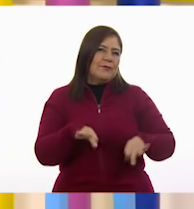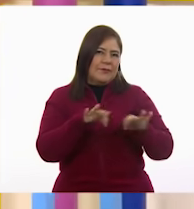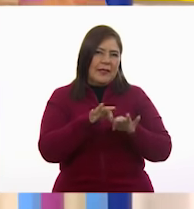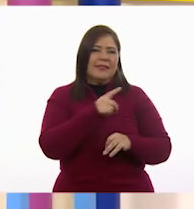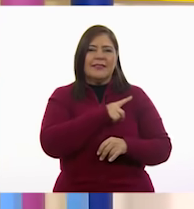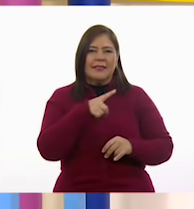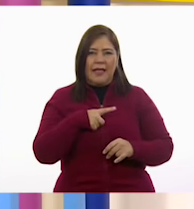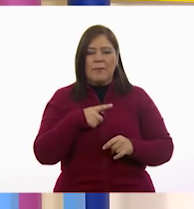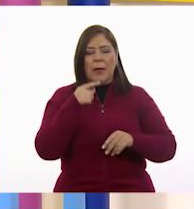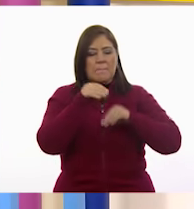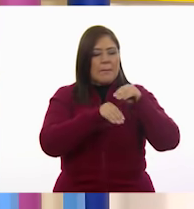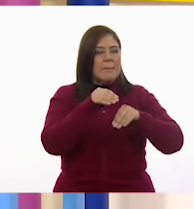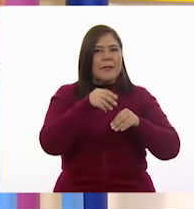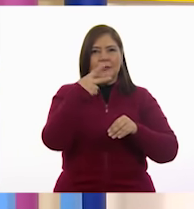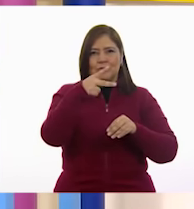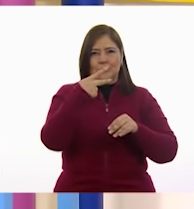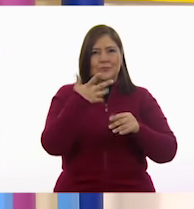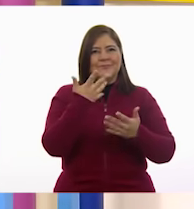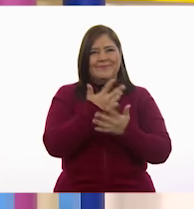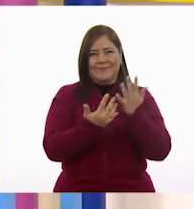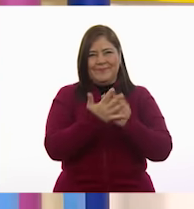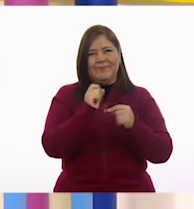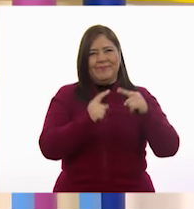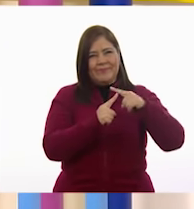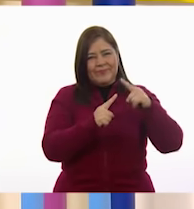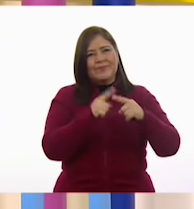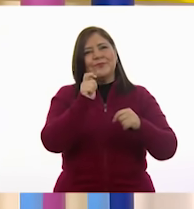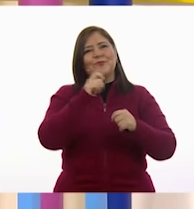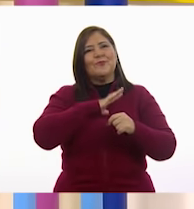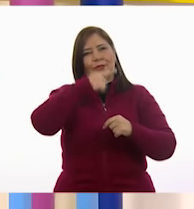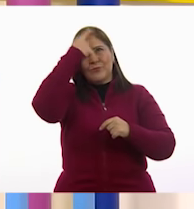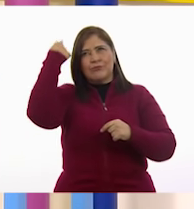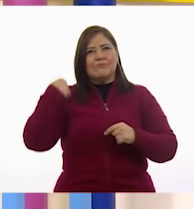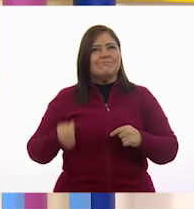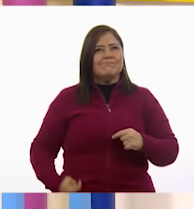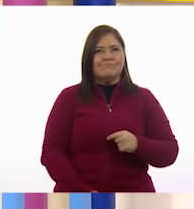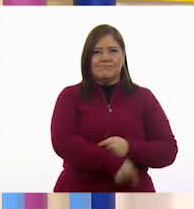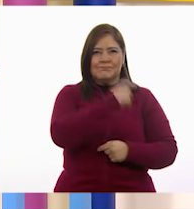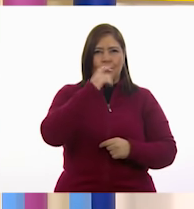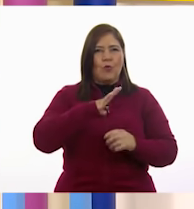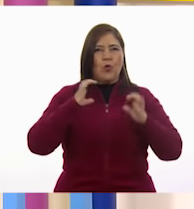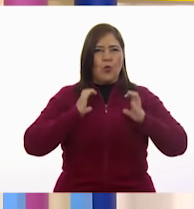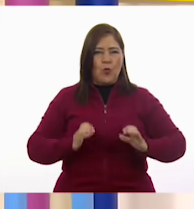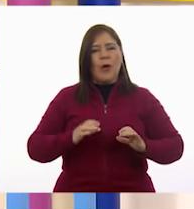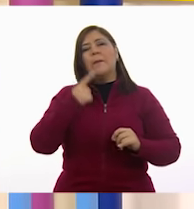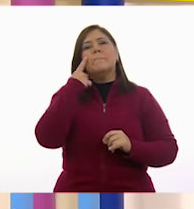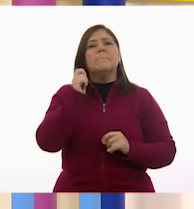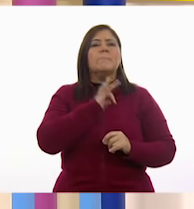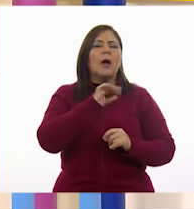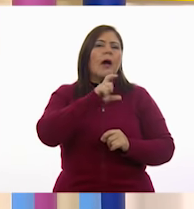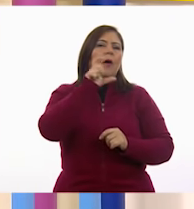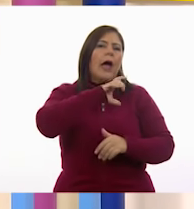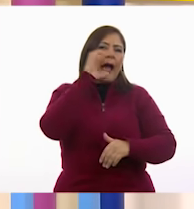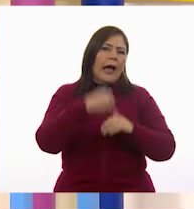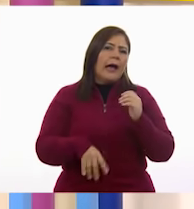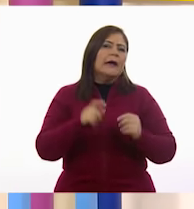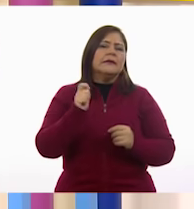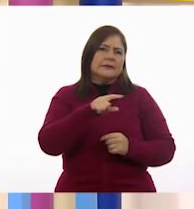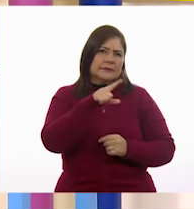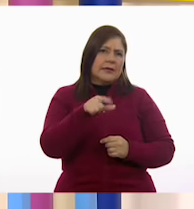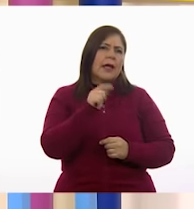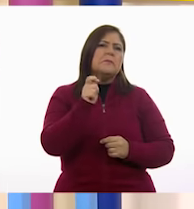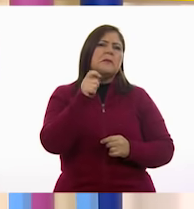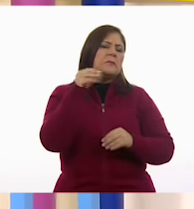de construir nuestro trabajo, de que puedas llevar tu silueta y ojalá la podamos ya ver terminada después con todos los colores que quieras y quede muy,